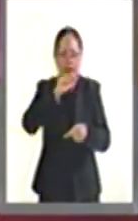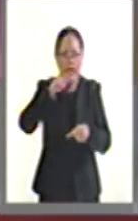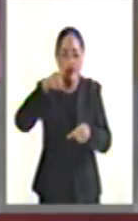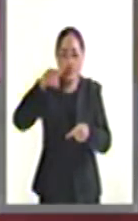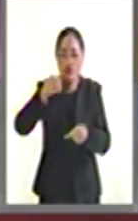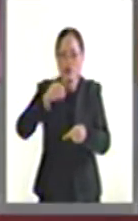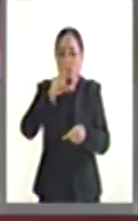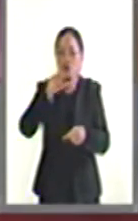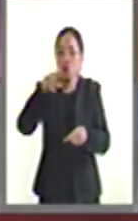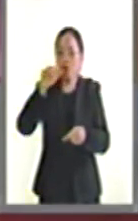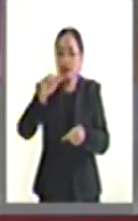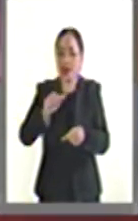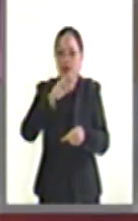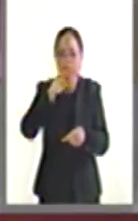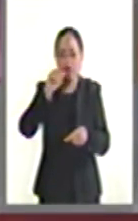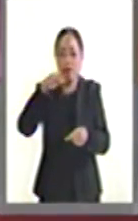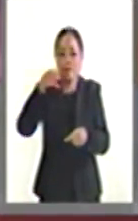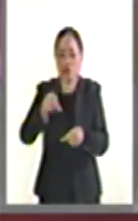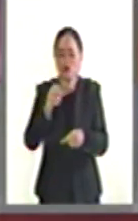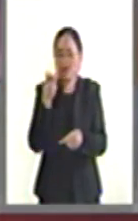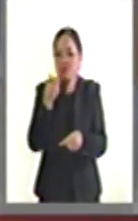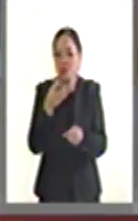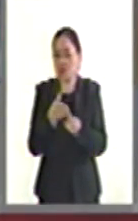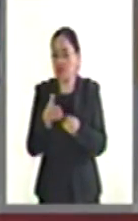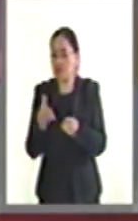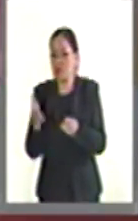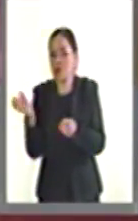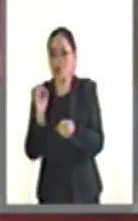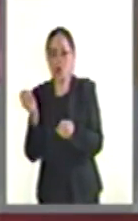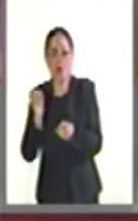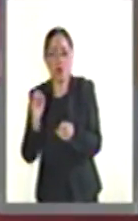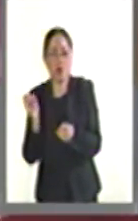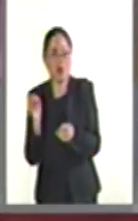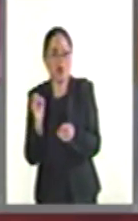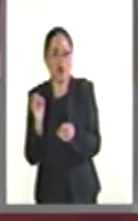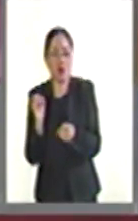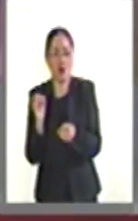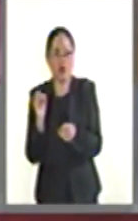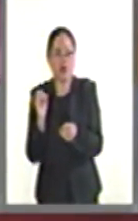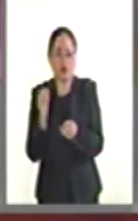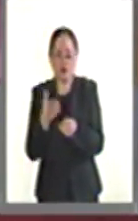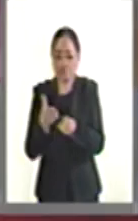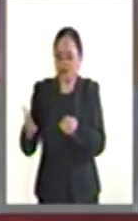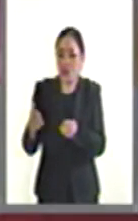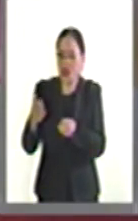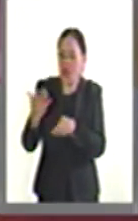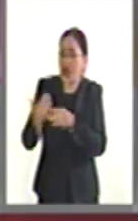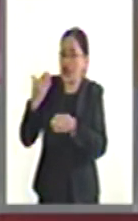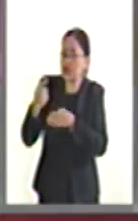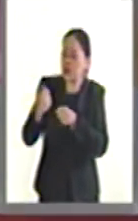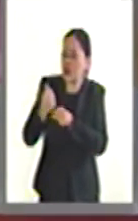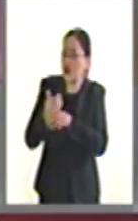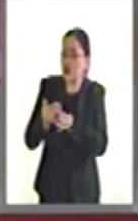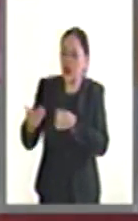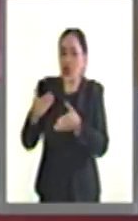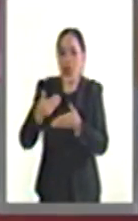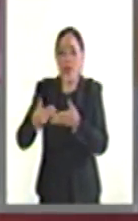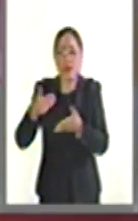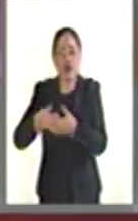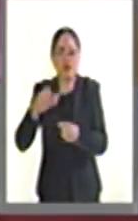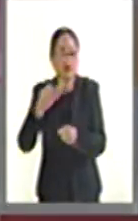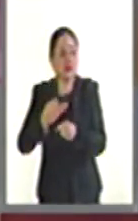Ramos, cuestión que no se logró, y hoy, a un año y medio de esto, apenas se